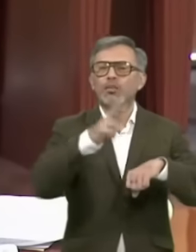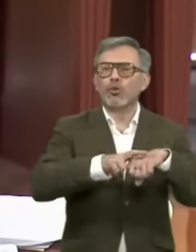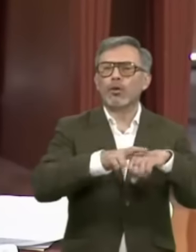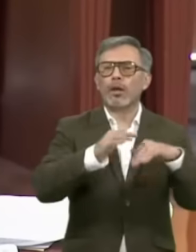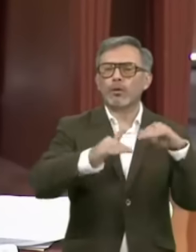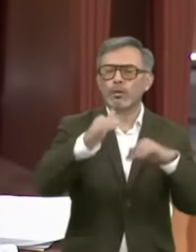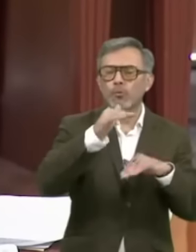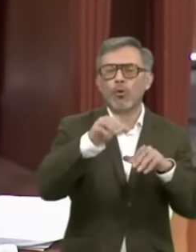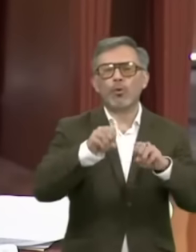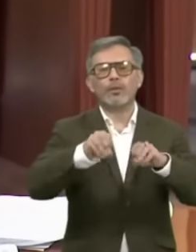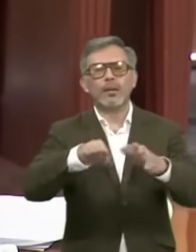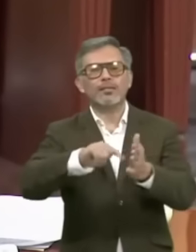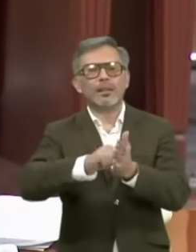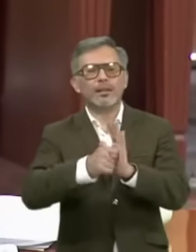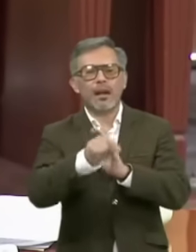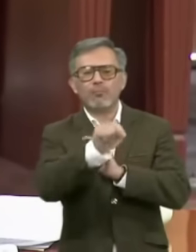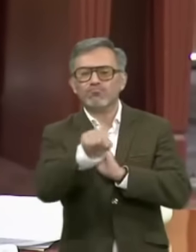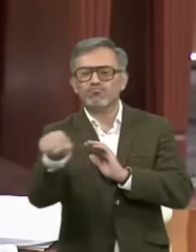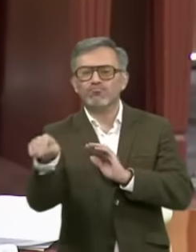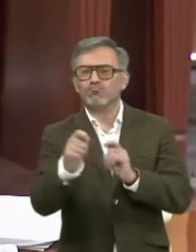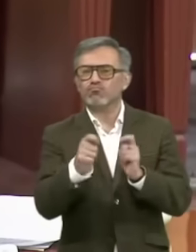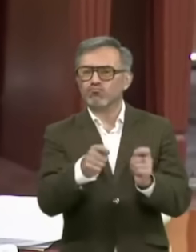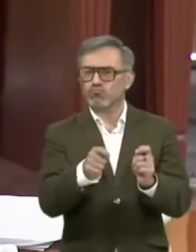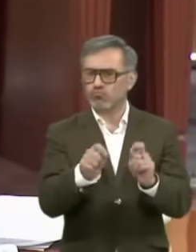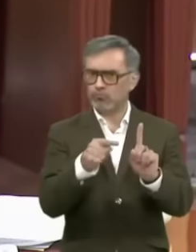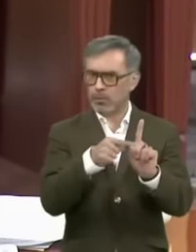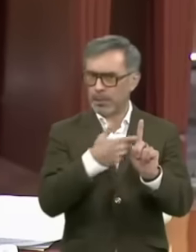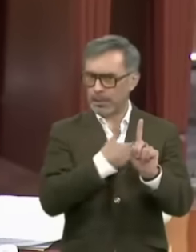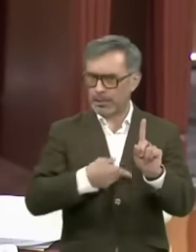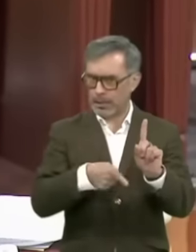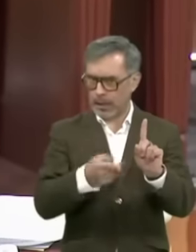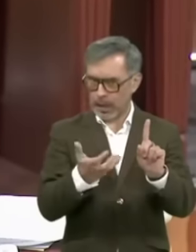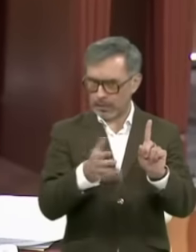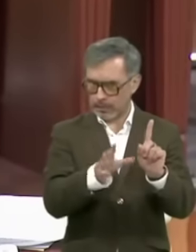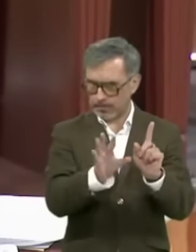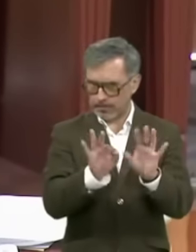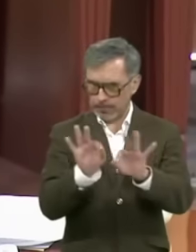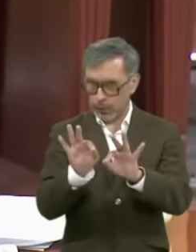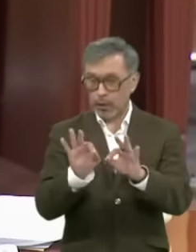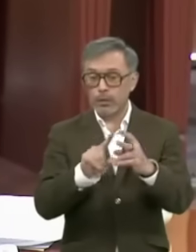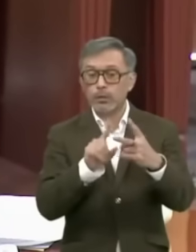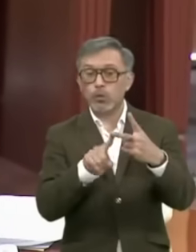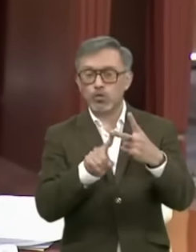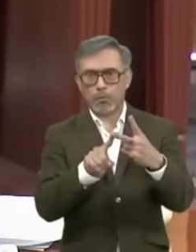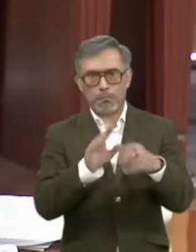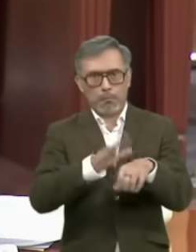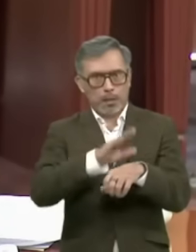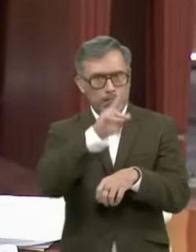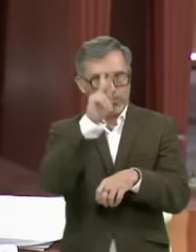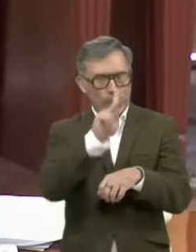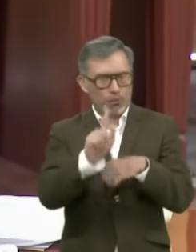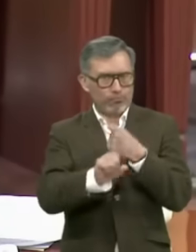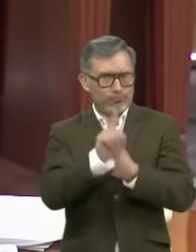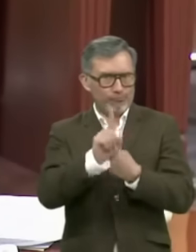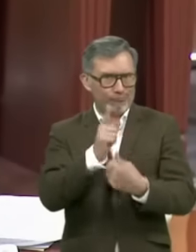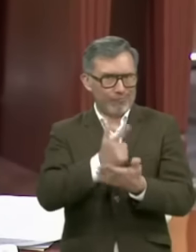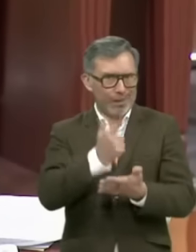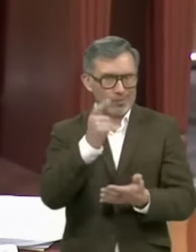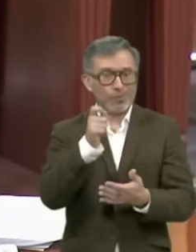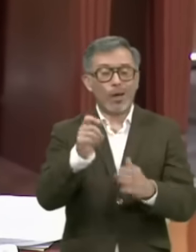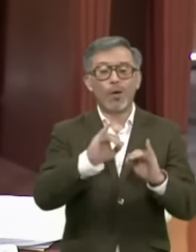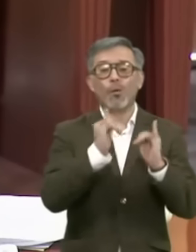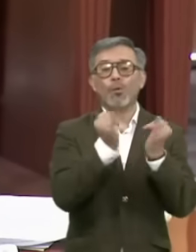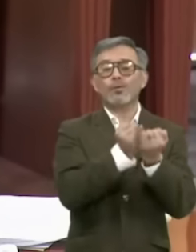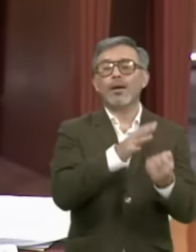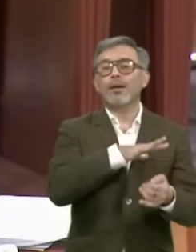del instituto. Segundo, y más grave aún a mi juicio, la Junta General Ejecutiva se reunirá por lo